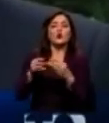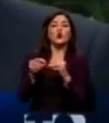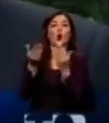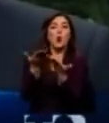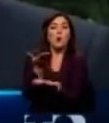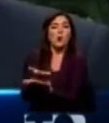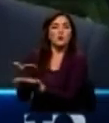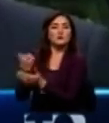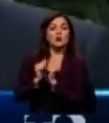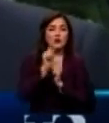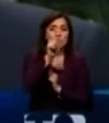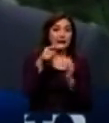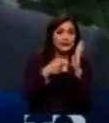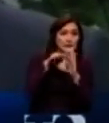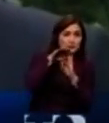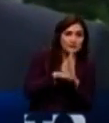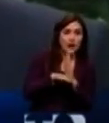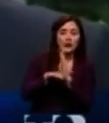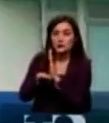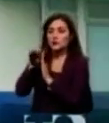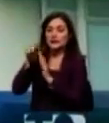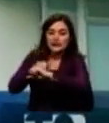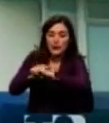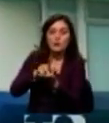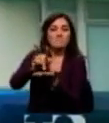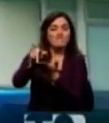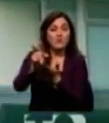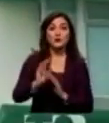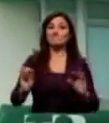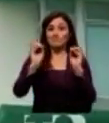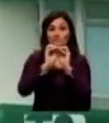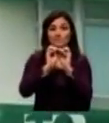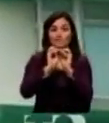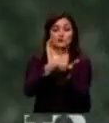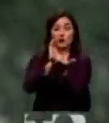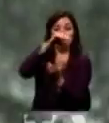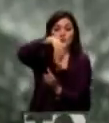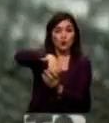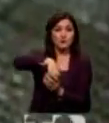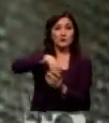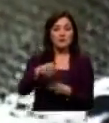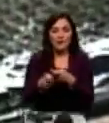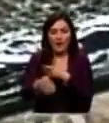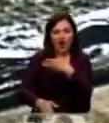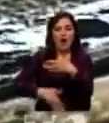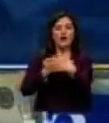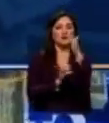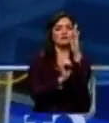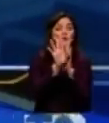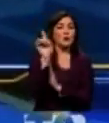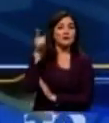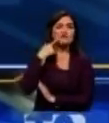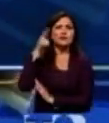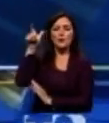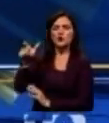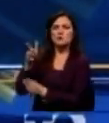bajando los intereses por un lado y subiendo los plazos por el otro. Incluyendo la deuda al IES y la venta anticipada de petróleo, este analista habla